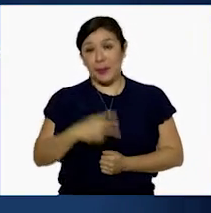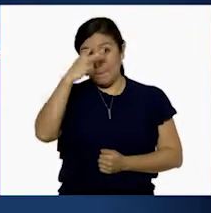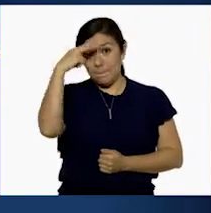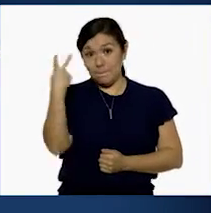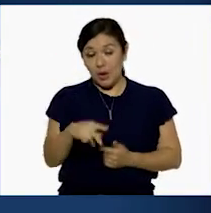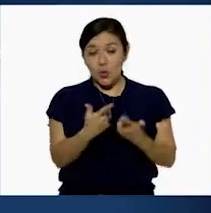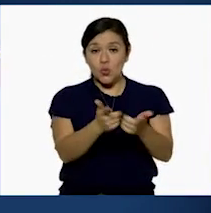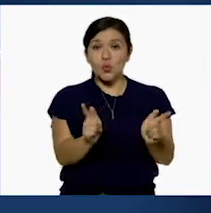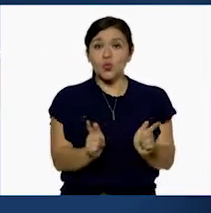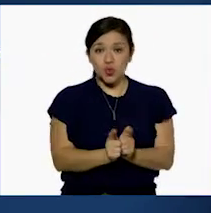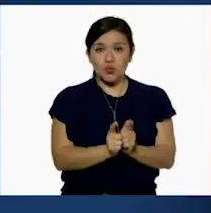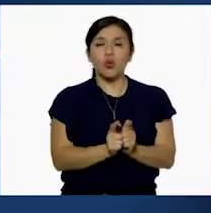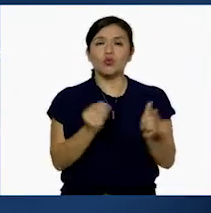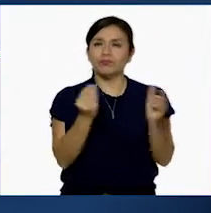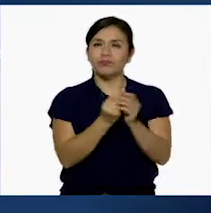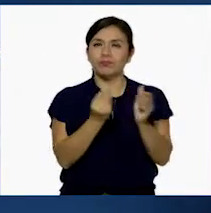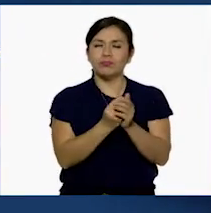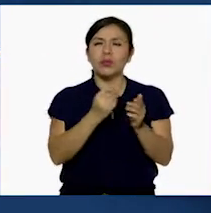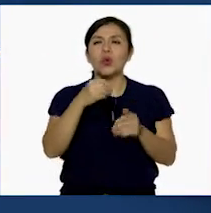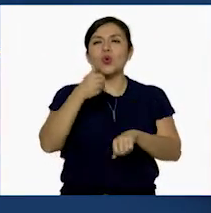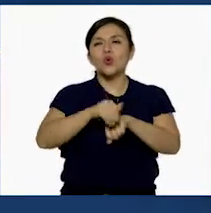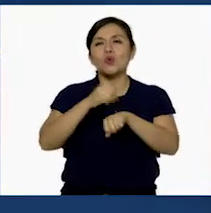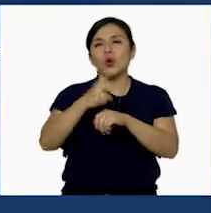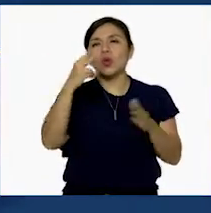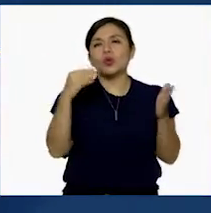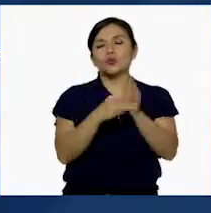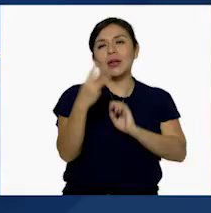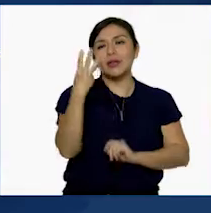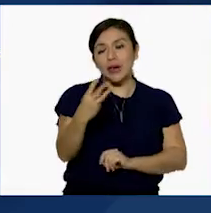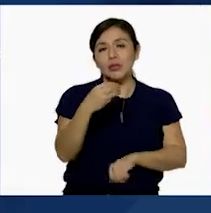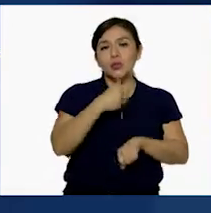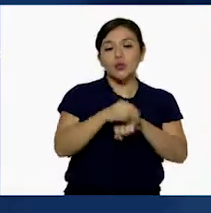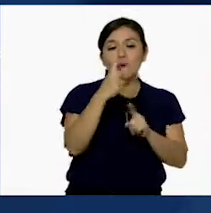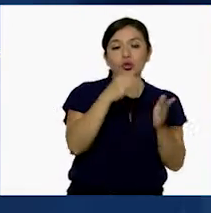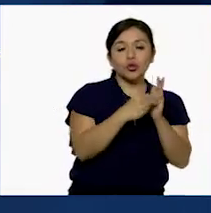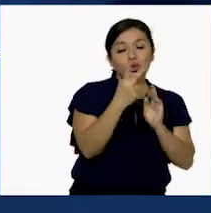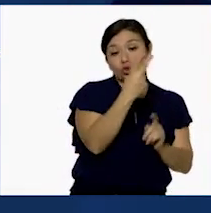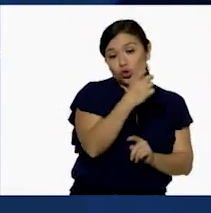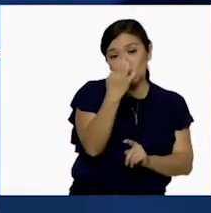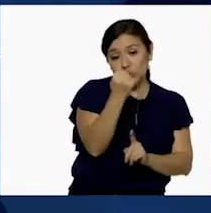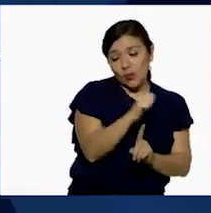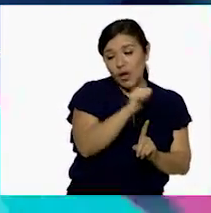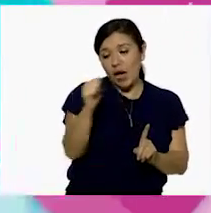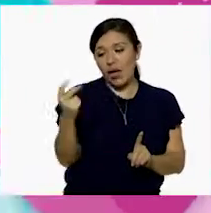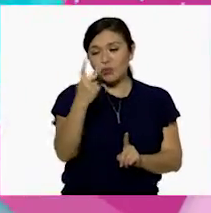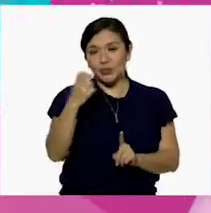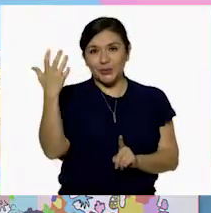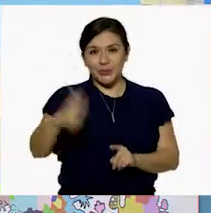México, Grupo Editorial, tomo 2003, página 209 a la 210.